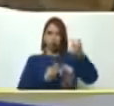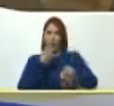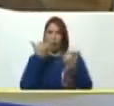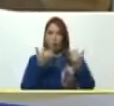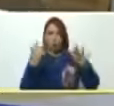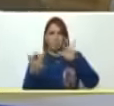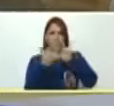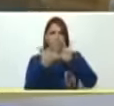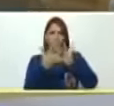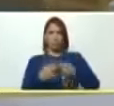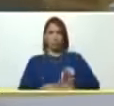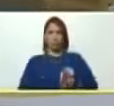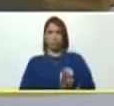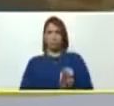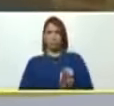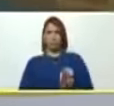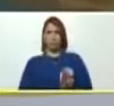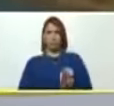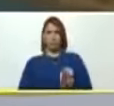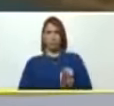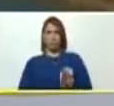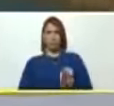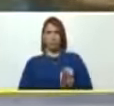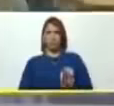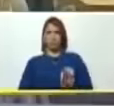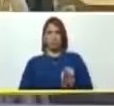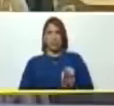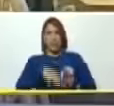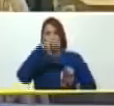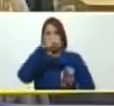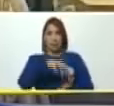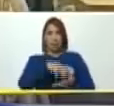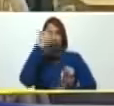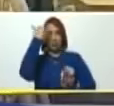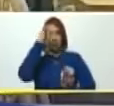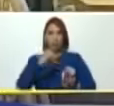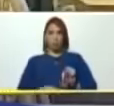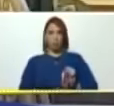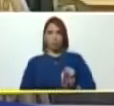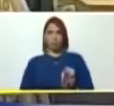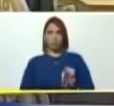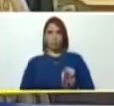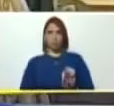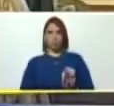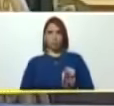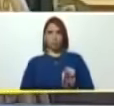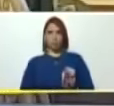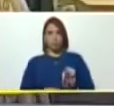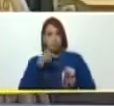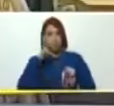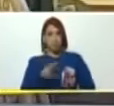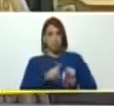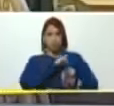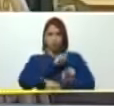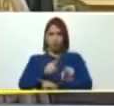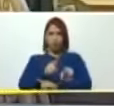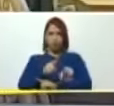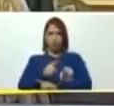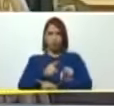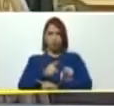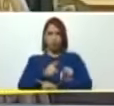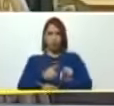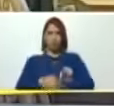ahora a San Felipe, en Yaracuy, para que veamos una denuncia o un reporte que se